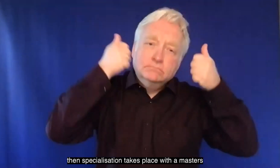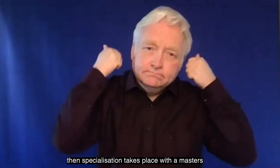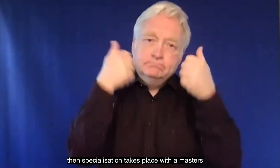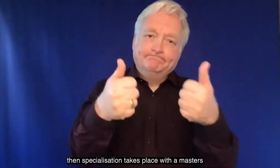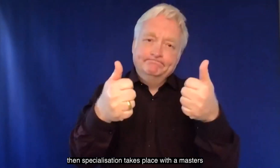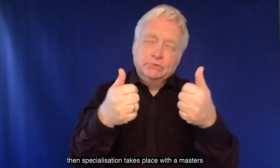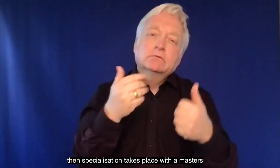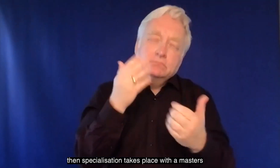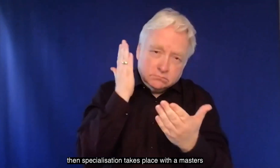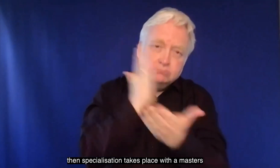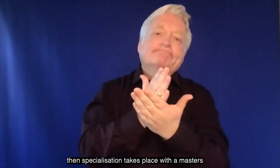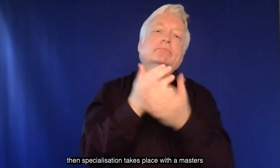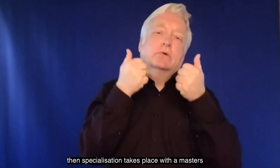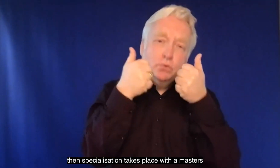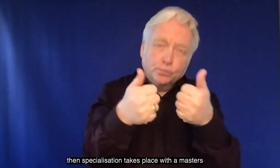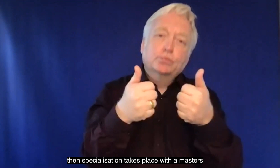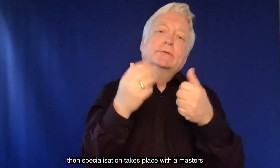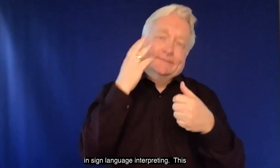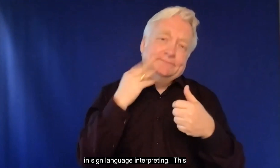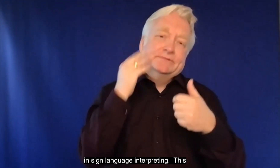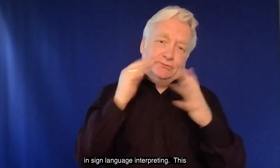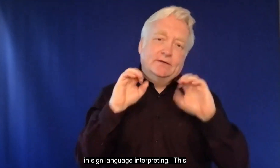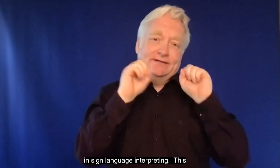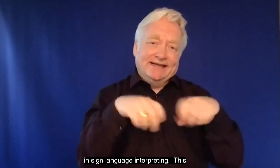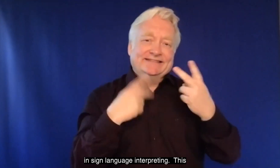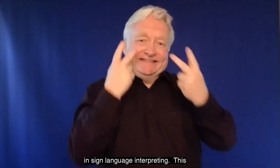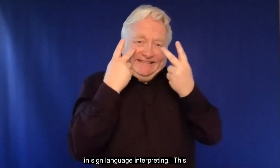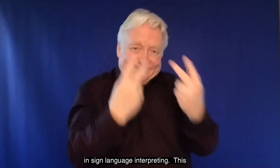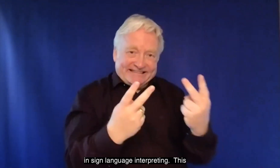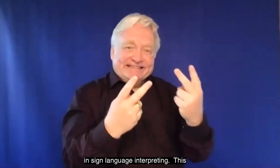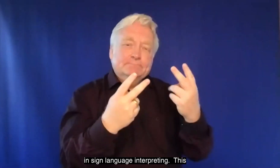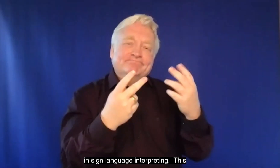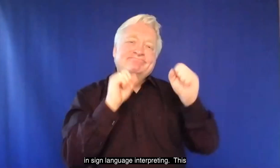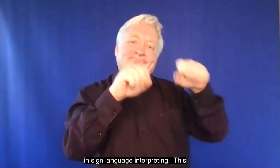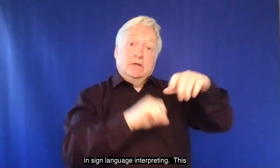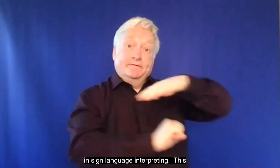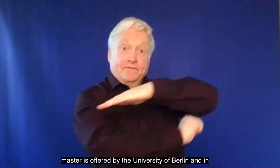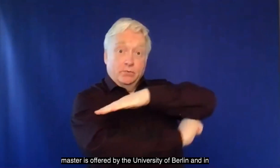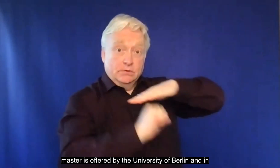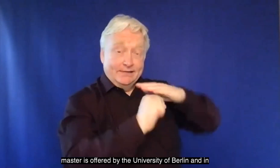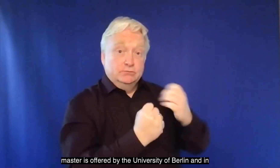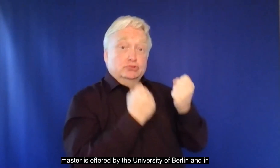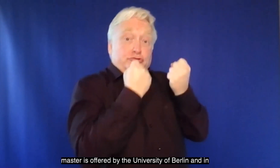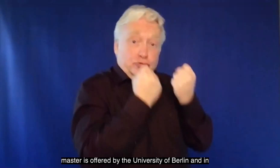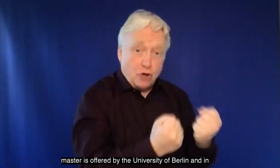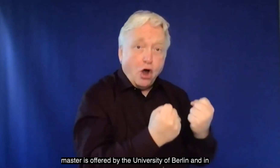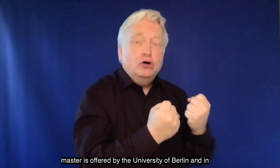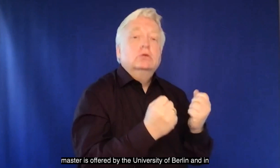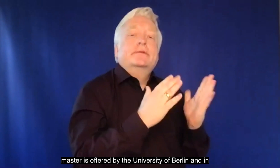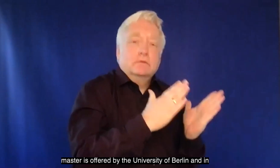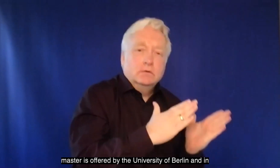Este máster lo ofrecemos en la Universidad de Berlín también y la verdad es que nuestra experiencia ha demostrado que es la mejor estructura, ya